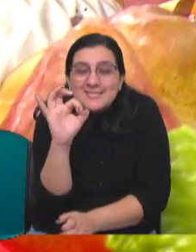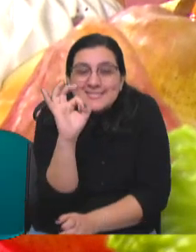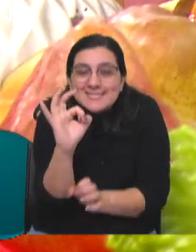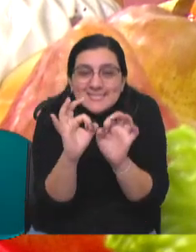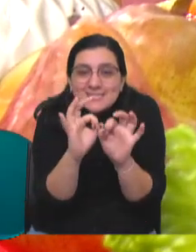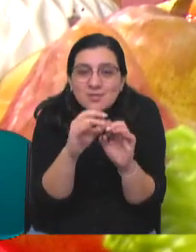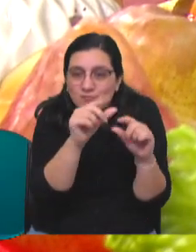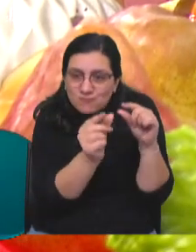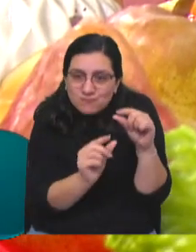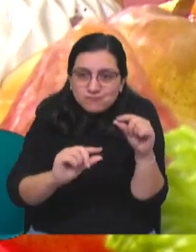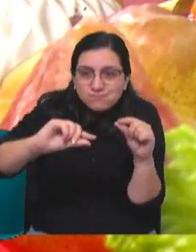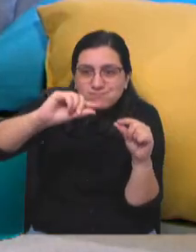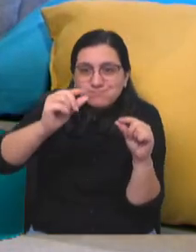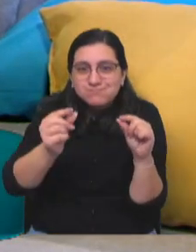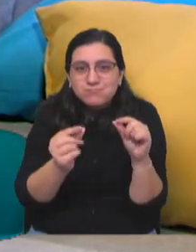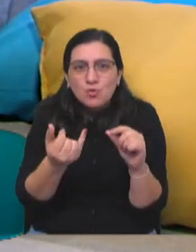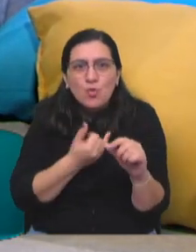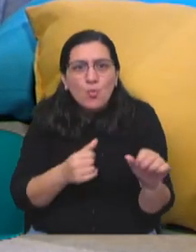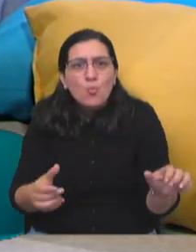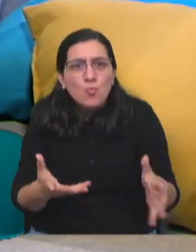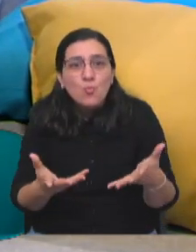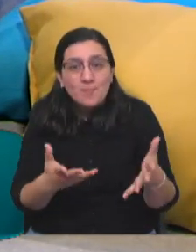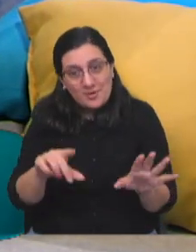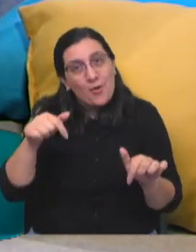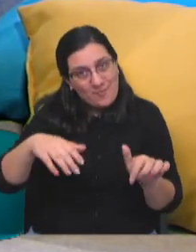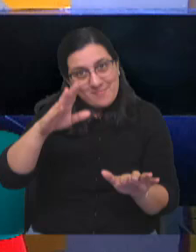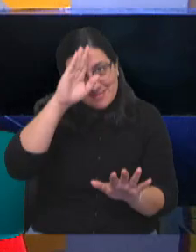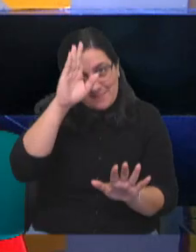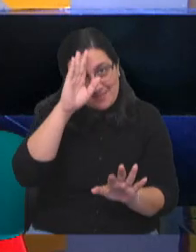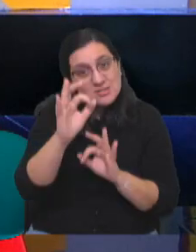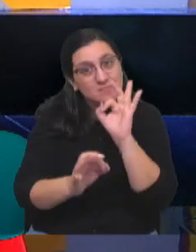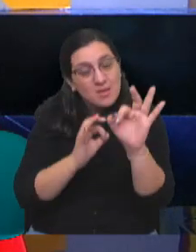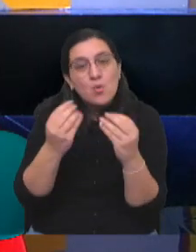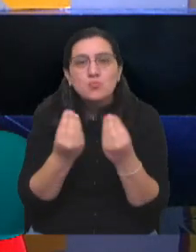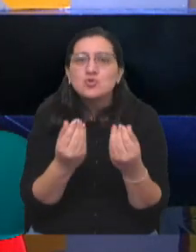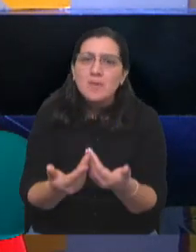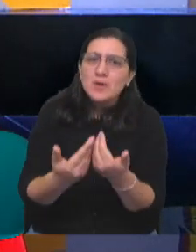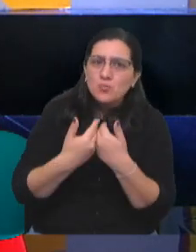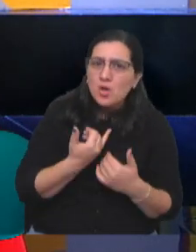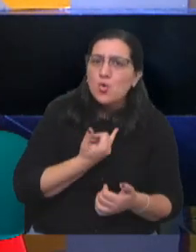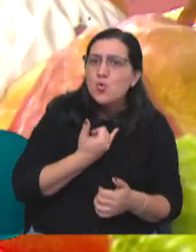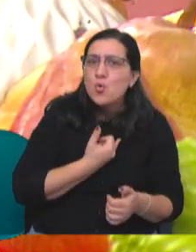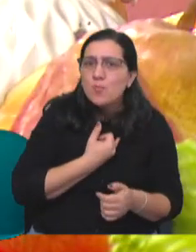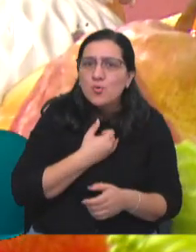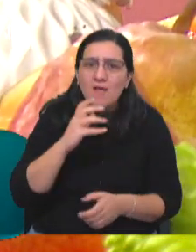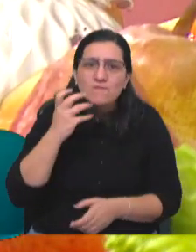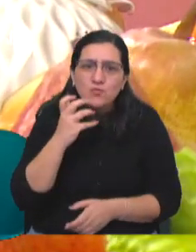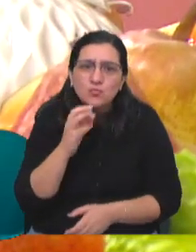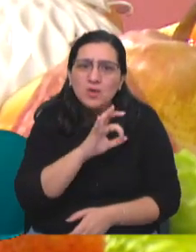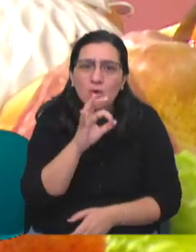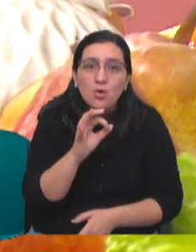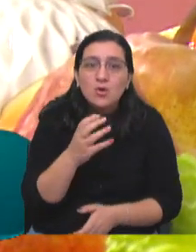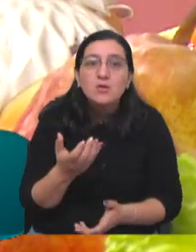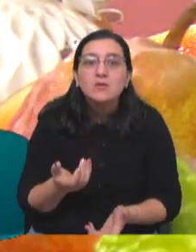movimiento. Entonces, ¿cómo están agarrados? Están como en una... Un alambre. Vamos a aprender a hacer eso, porque mucha gente me pregunta, ¿cómo pongo la fruta? ¿Cómo es que la